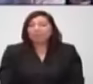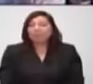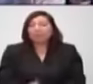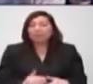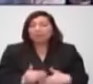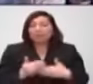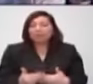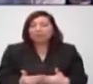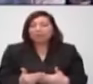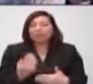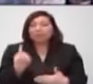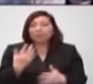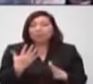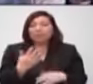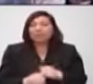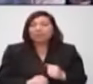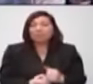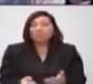ampliar la concesión por 10 años más,